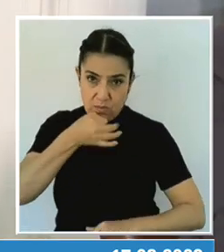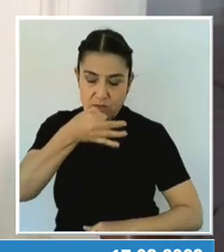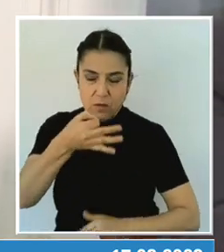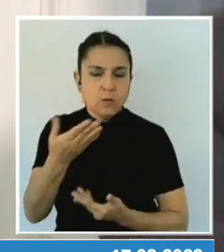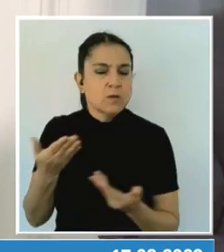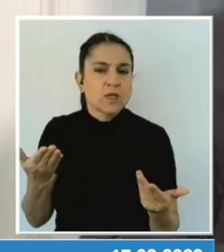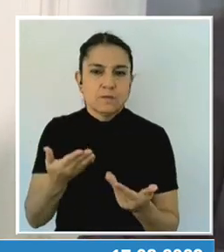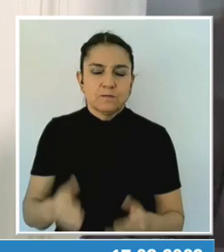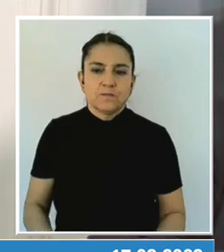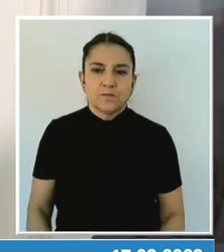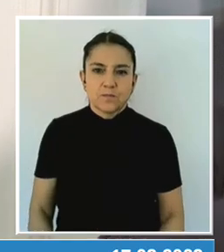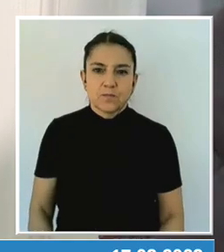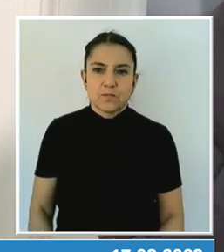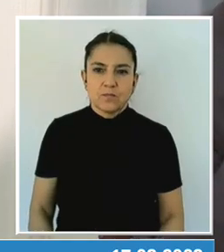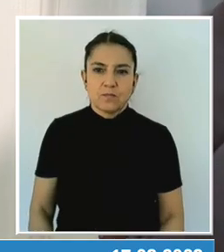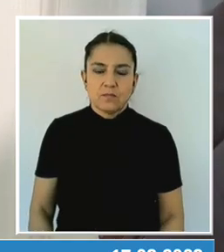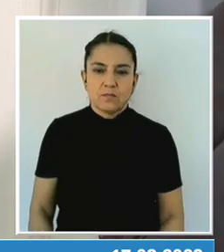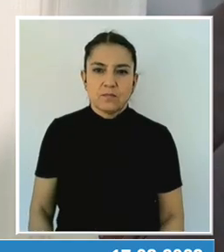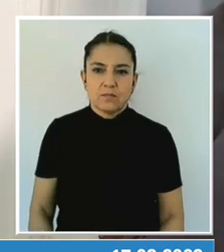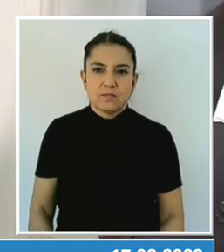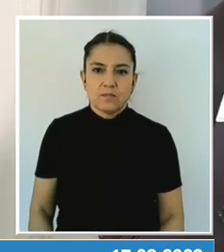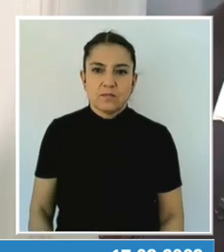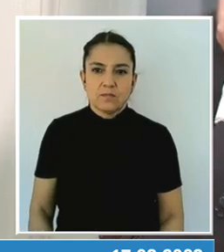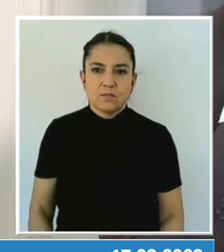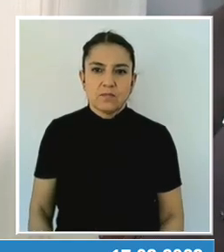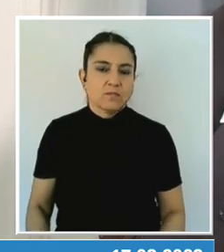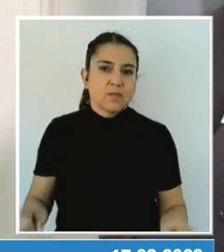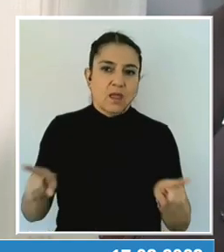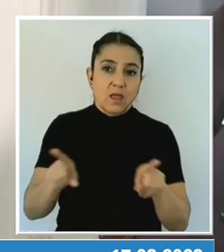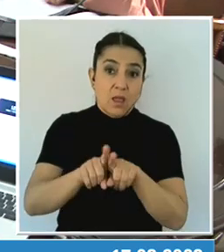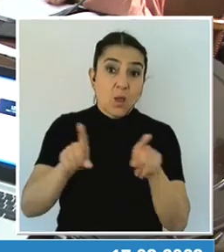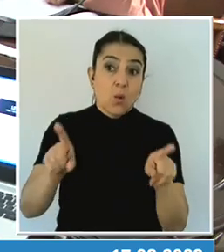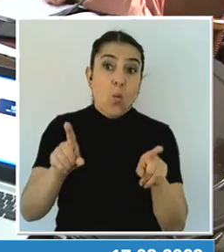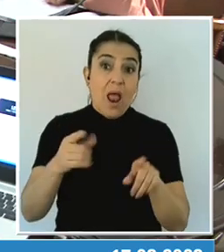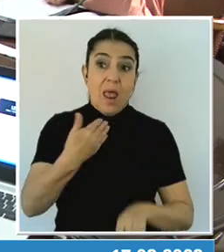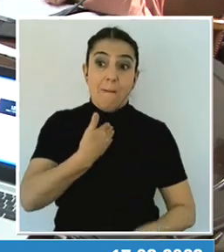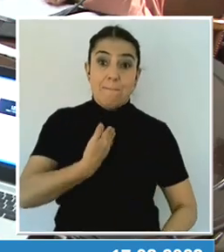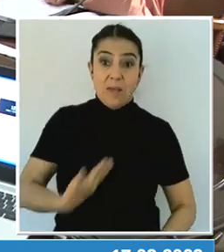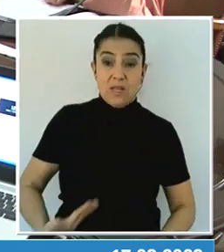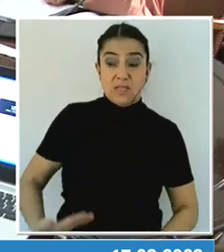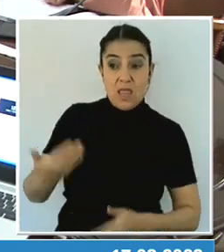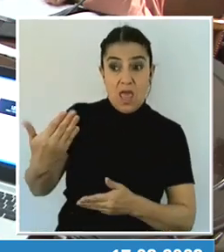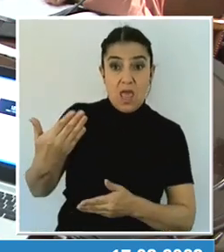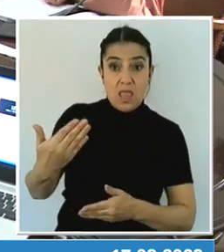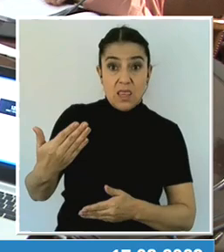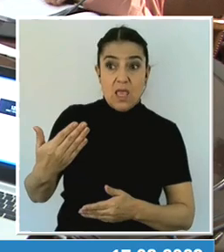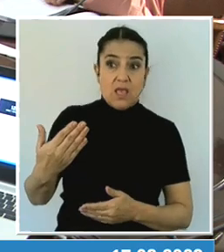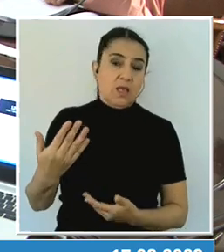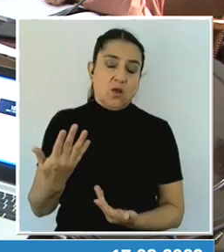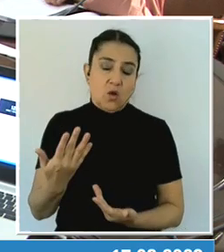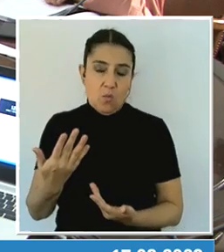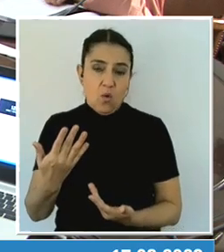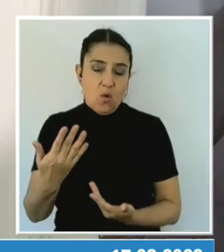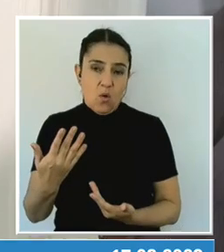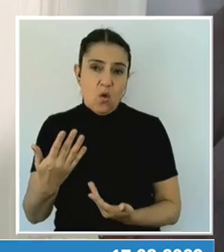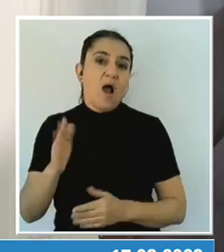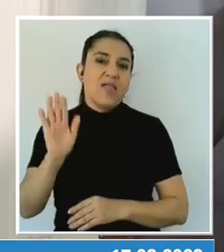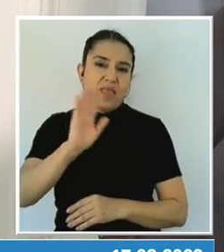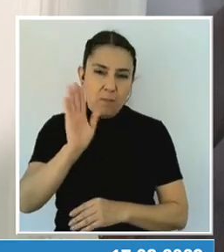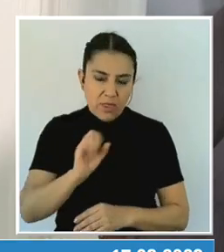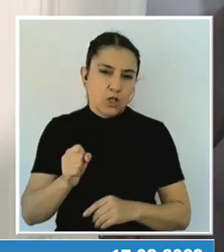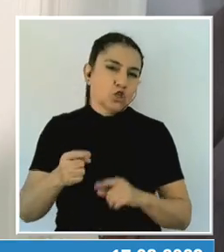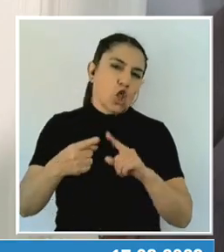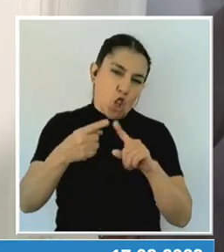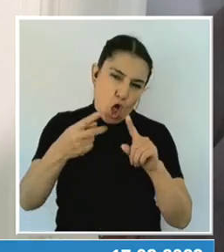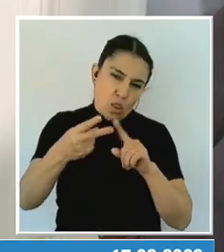y sin perjuicio que me pueda, querido presidente, despedir después con dos o tres ideas finales. Pero